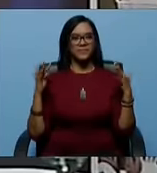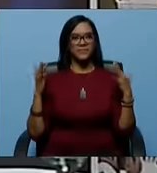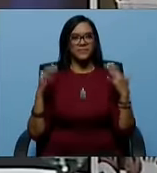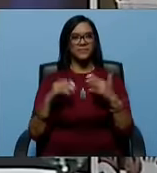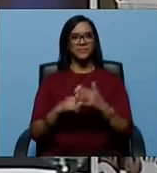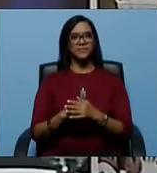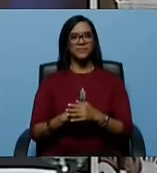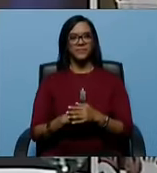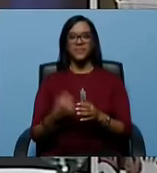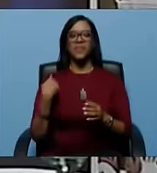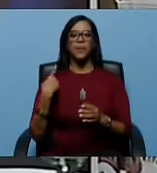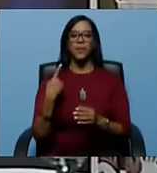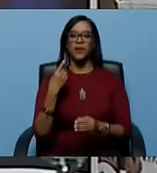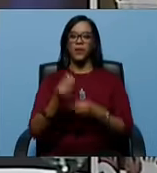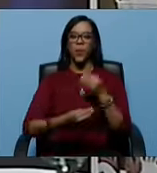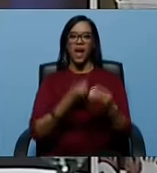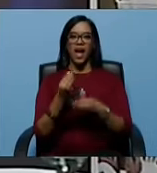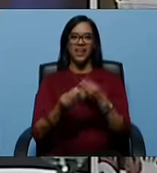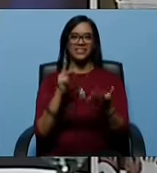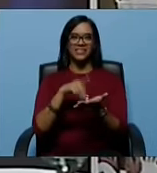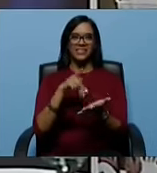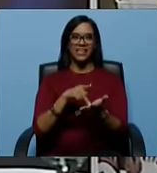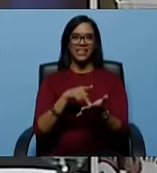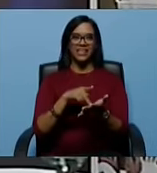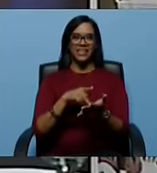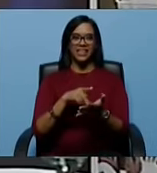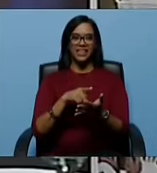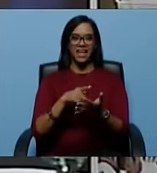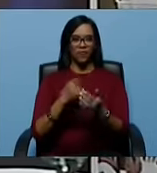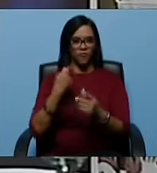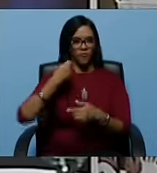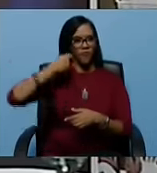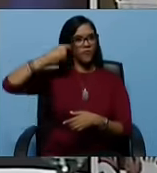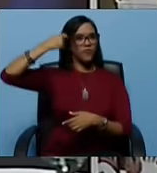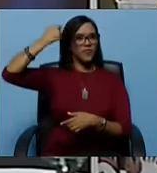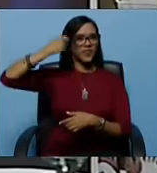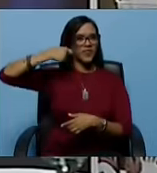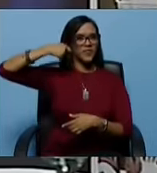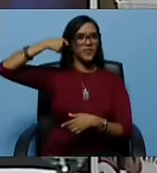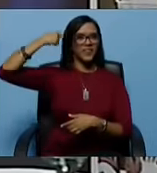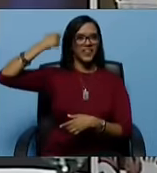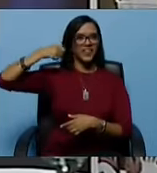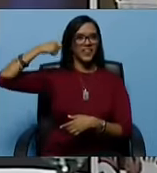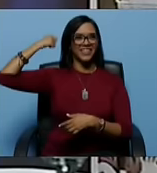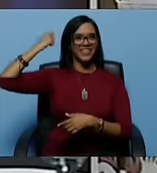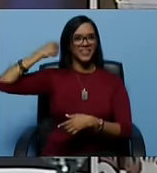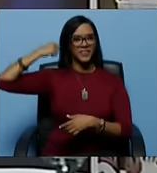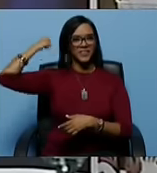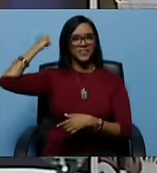Lo primero que uno hace cuando llega es que le meten un corte de pelo, así como el que cargo yo ahorita.